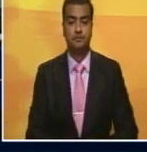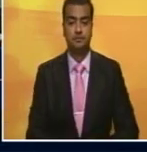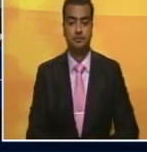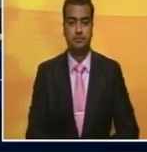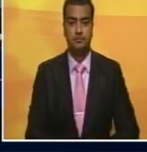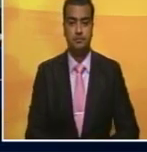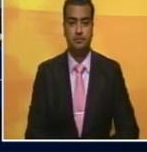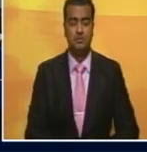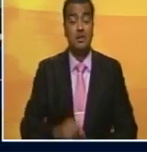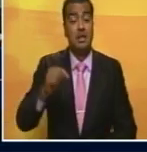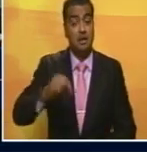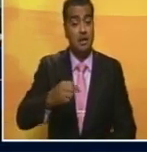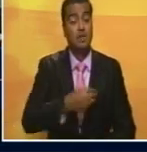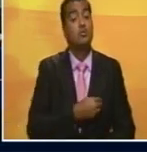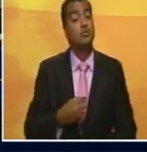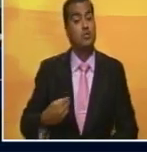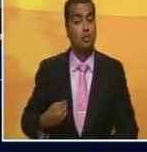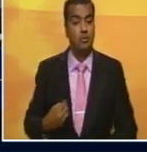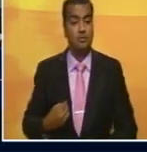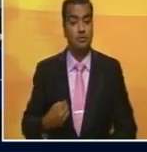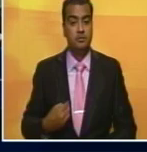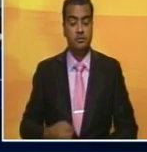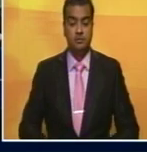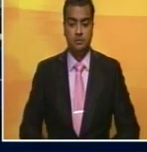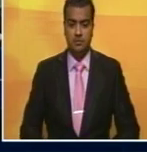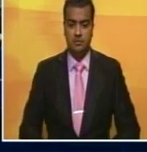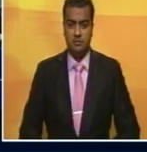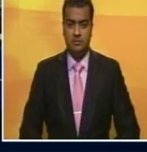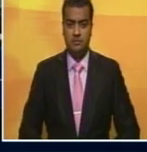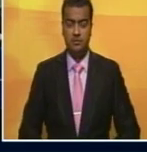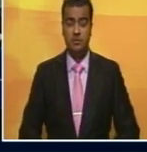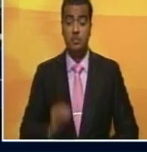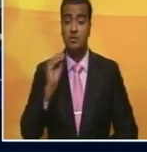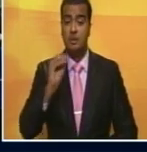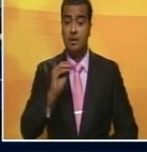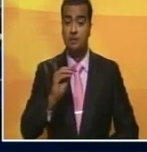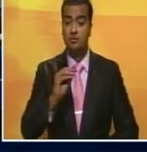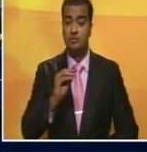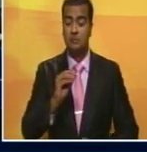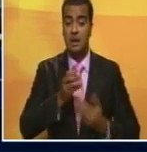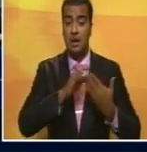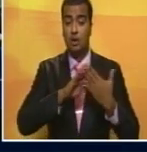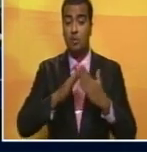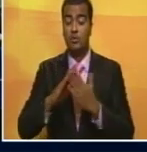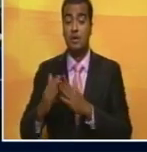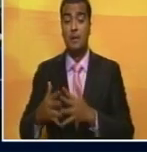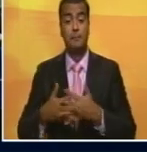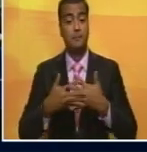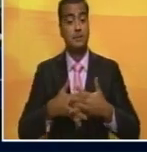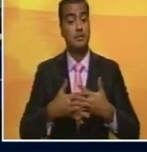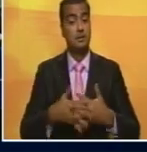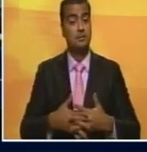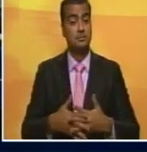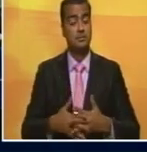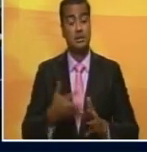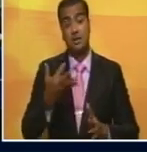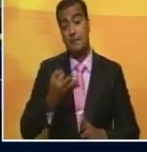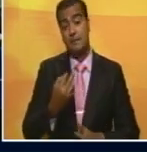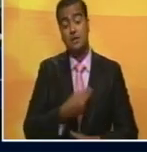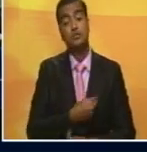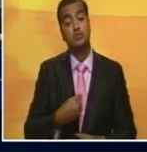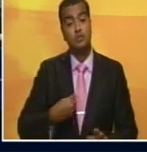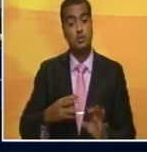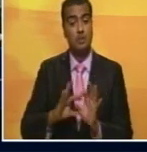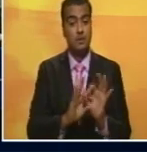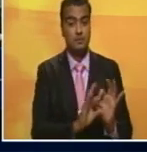acá, nosotros queremos hacer un llamado a la comunidad empresarial a que realmente nos